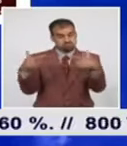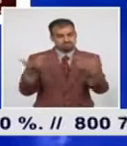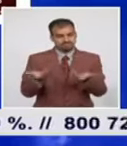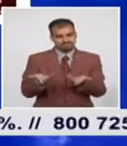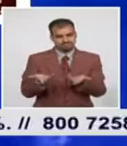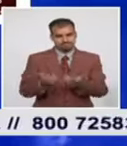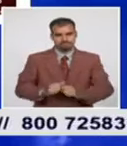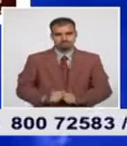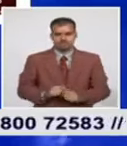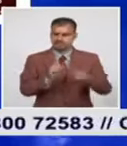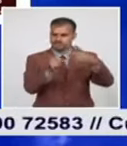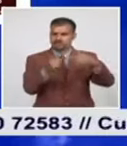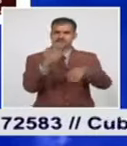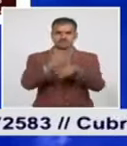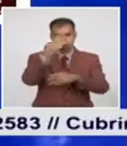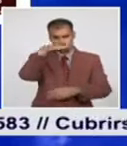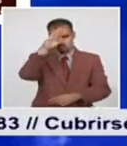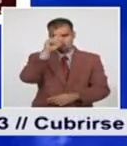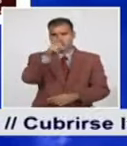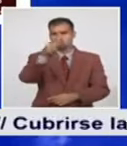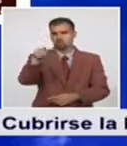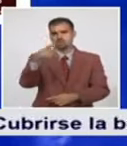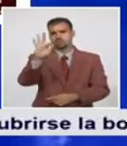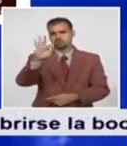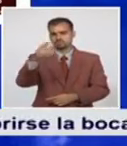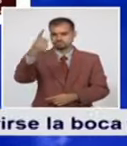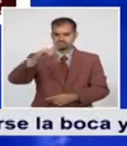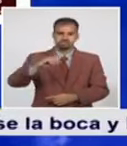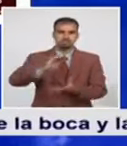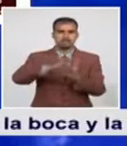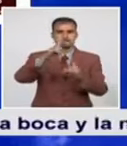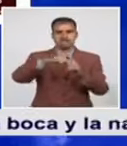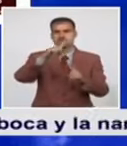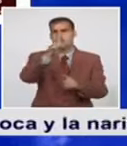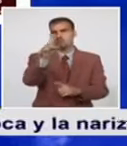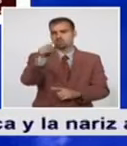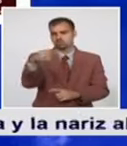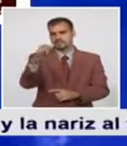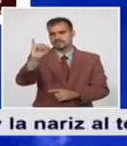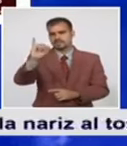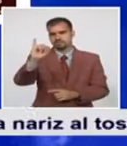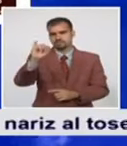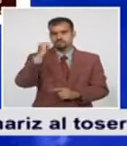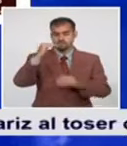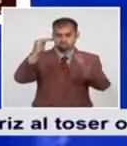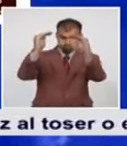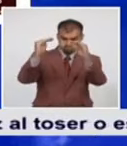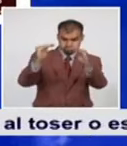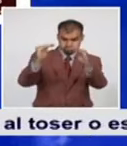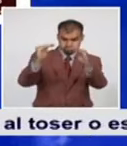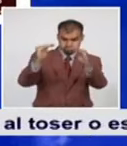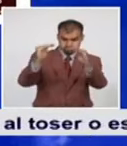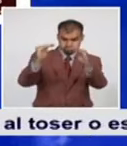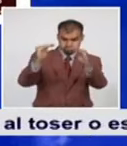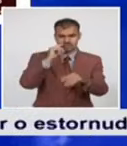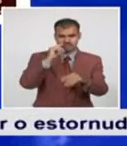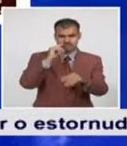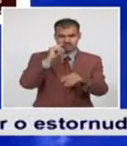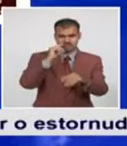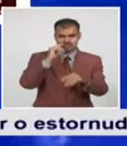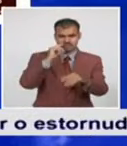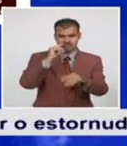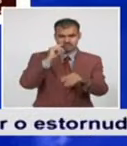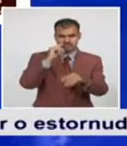el 12,8%, Matanzas el 11,6%, y de ahí para abajo todos, Holguín, Ciego Dávila, y